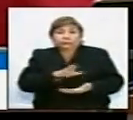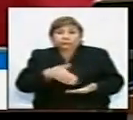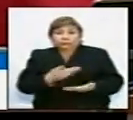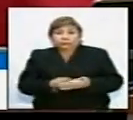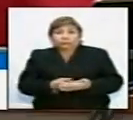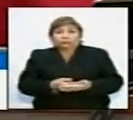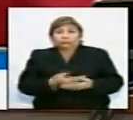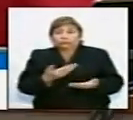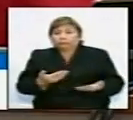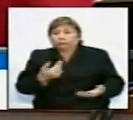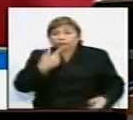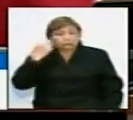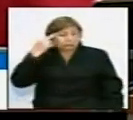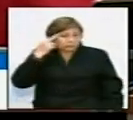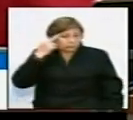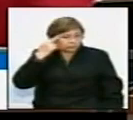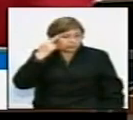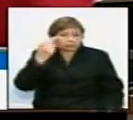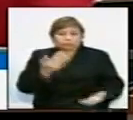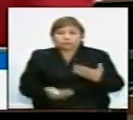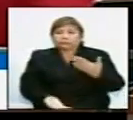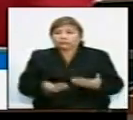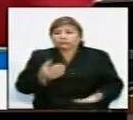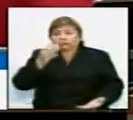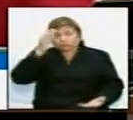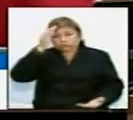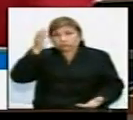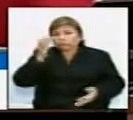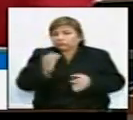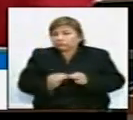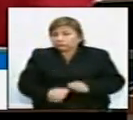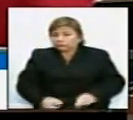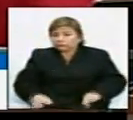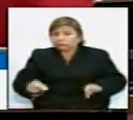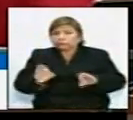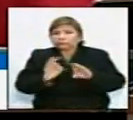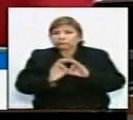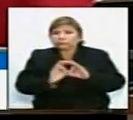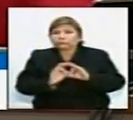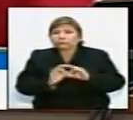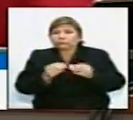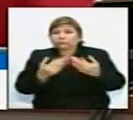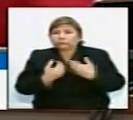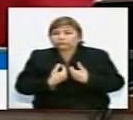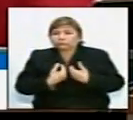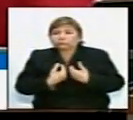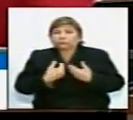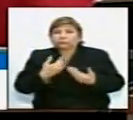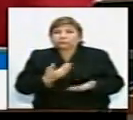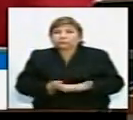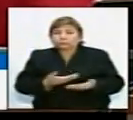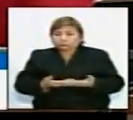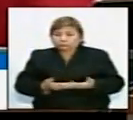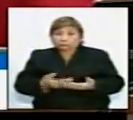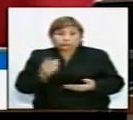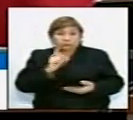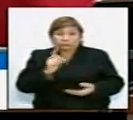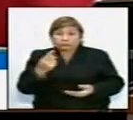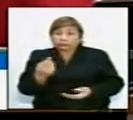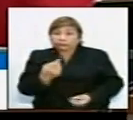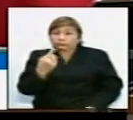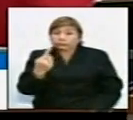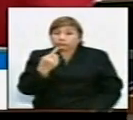a todas. Por eso el tema de desarrollo de capacidades es un tema tan importante, porque lo que tenemos que lograr es que no solamente